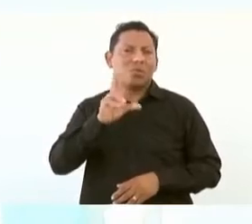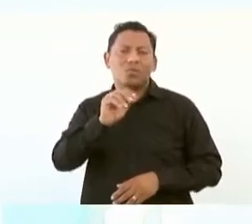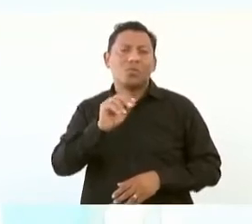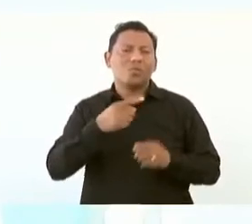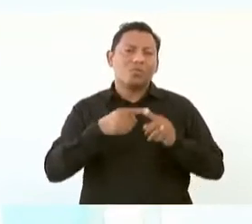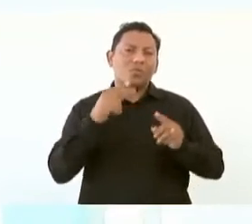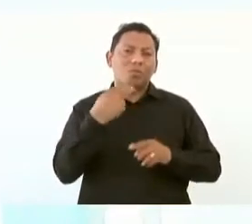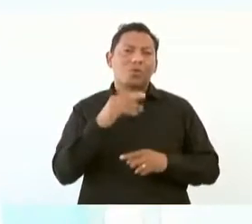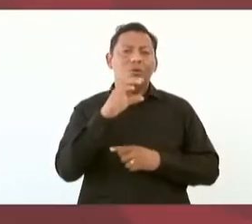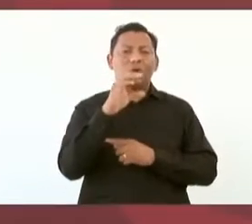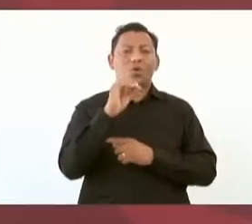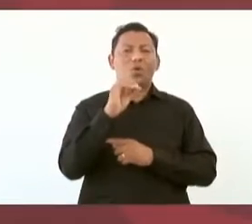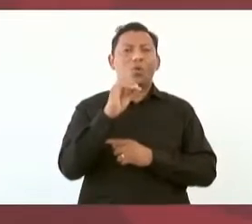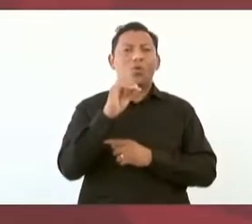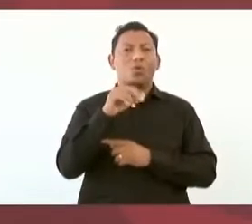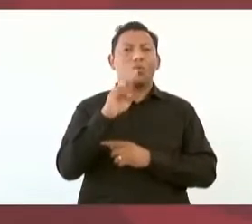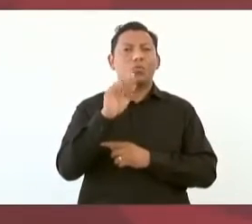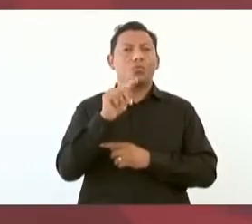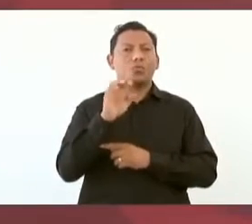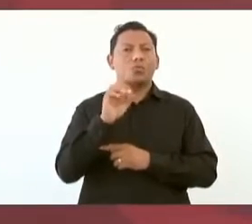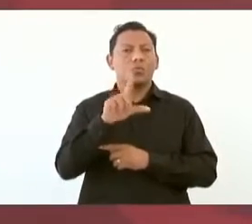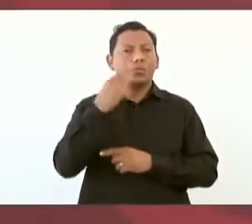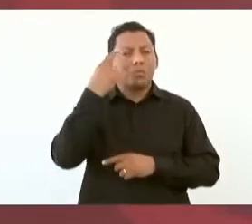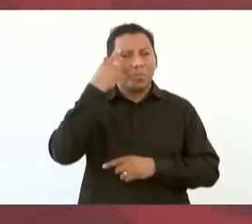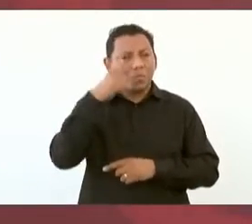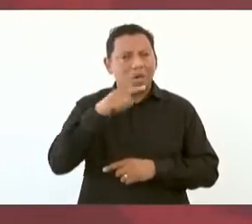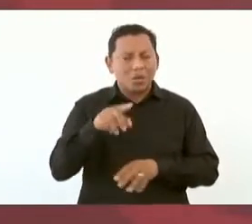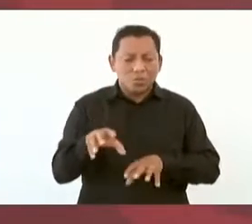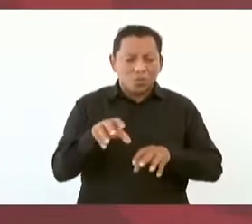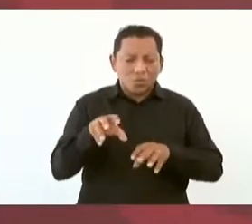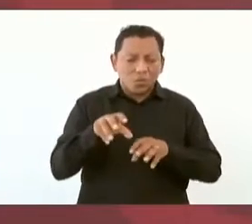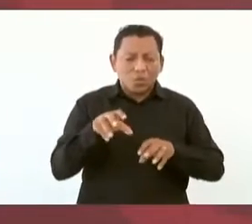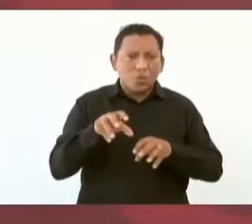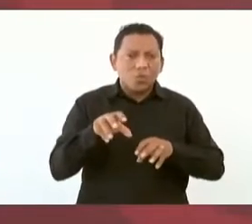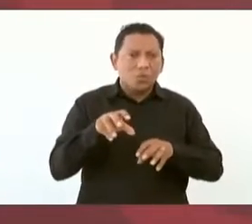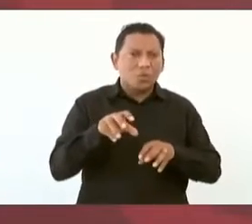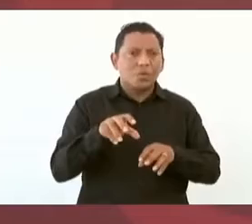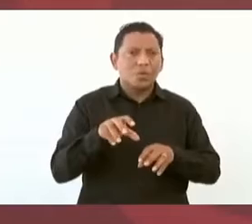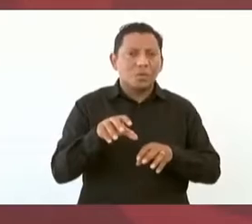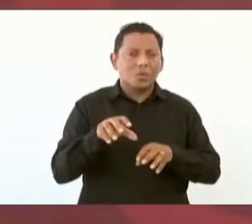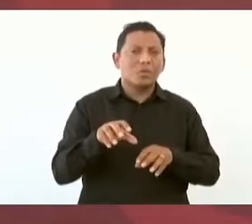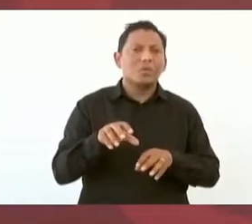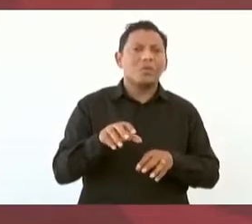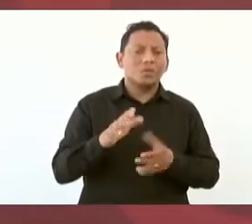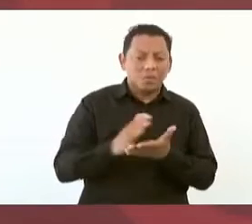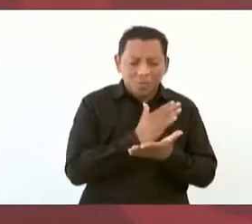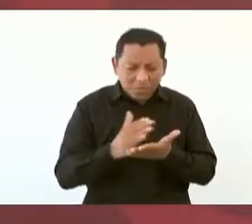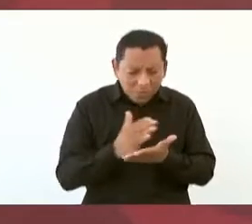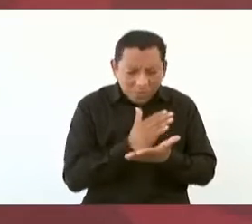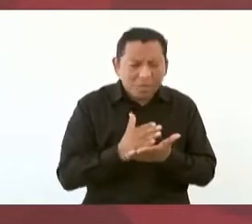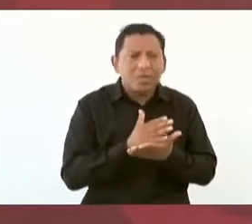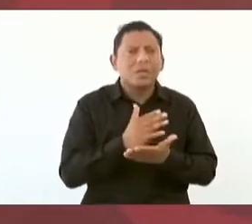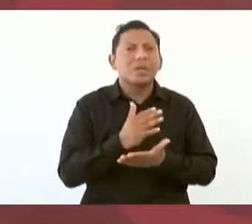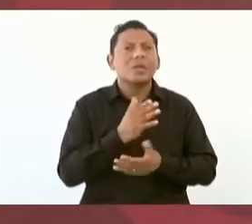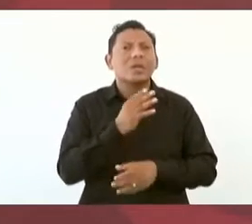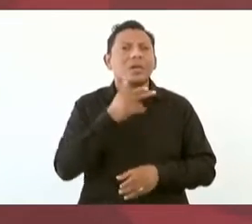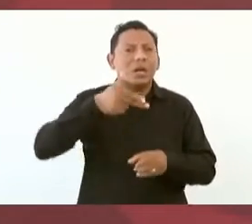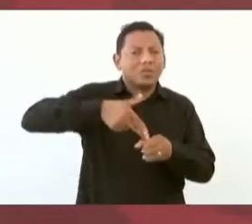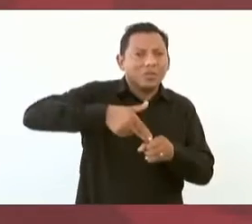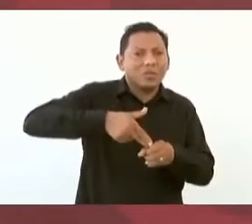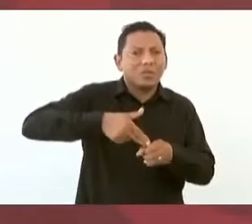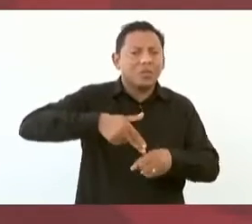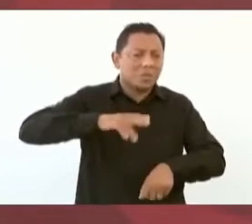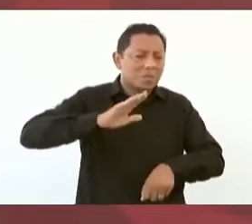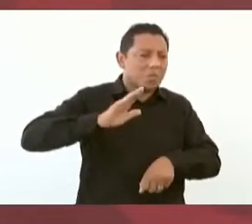combustóleo, para exprimirlo y sacarle gasolina, que sea más